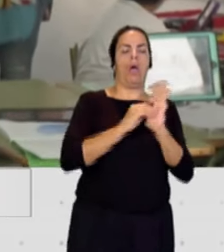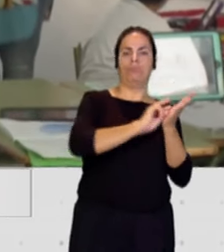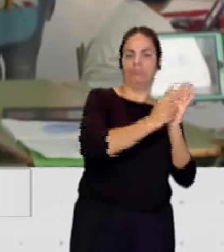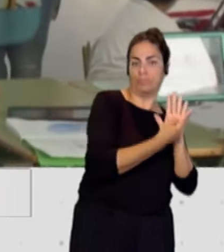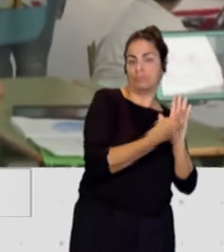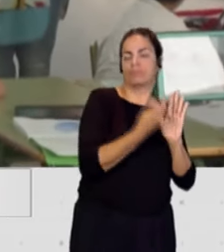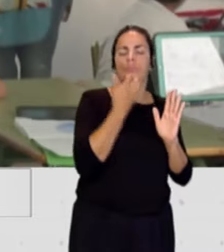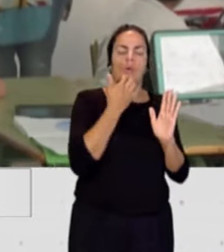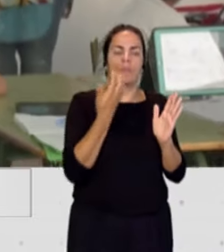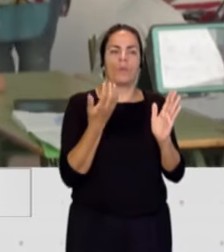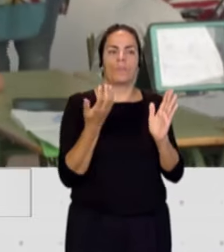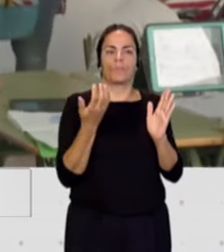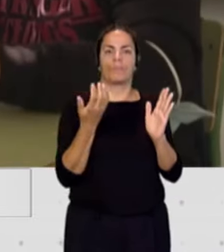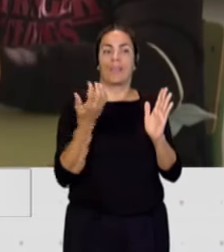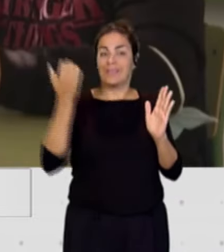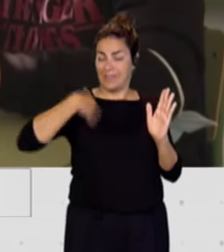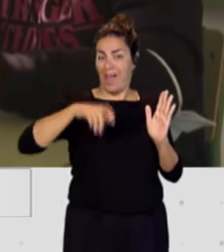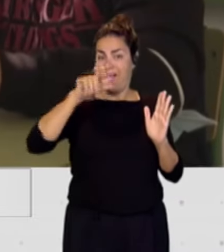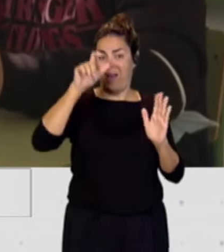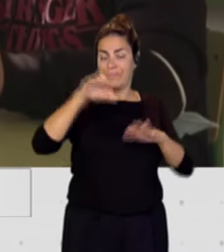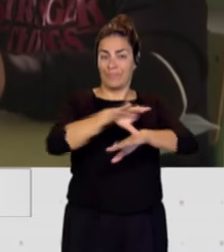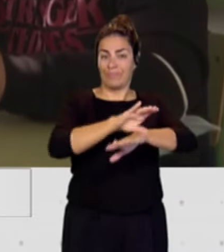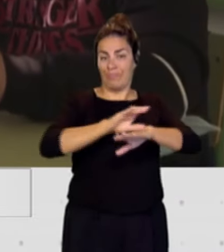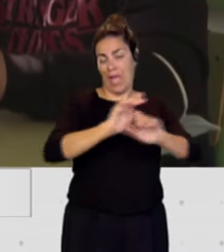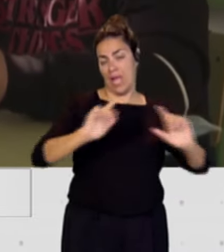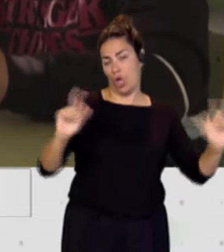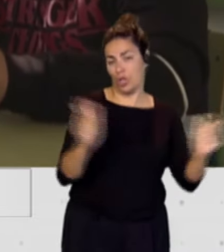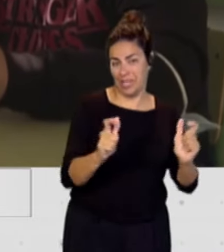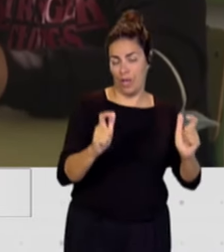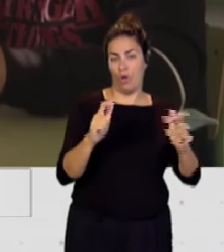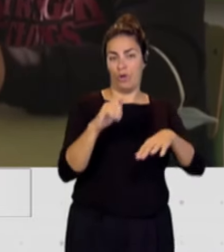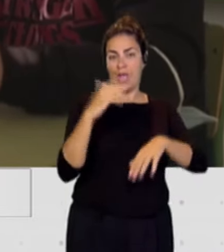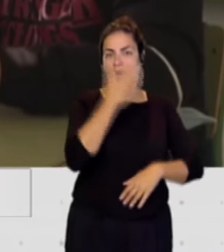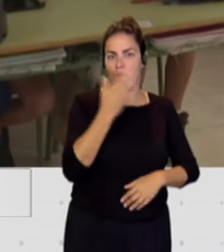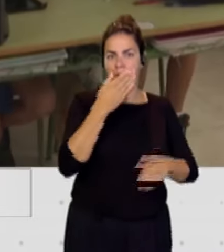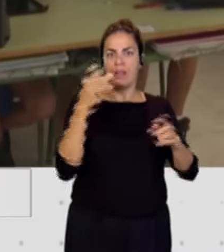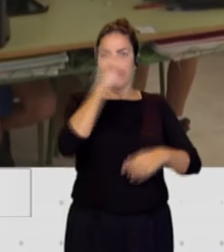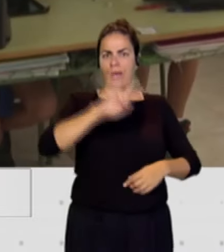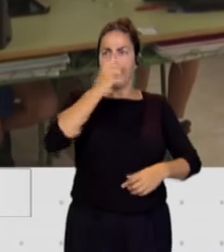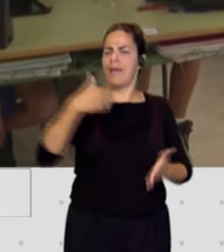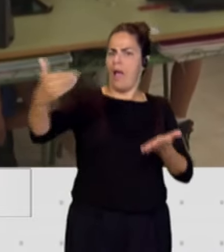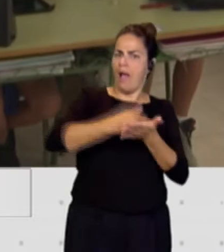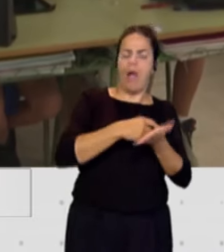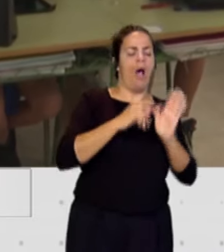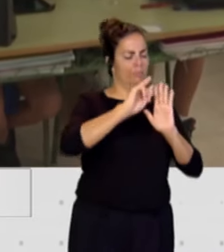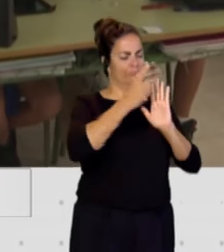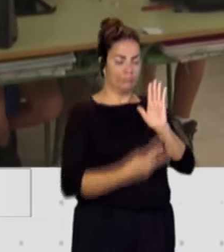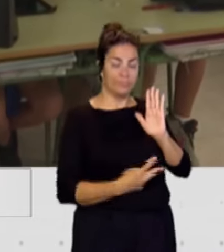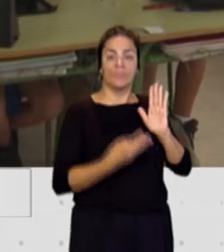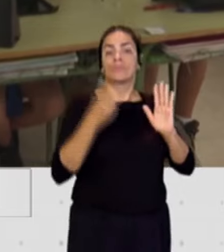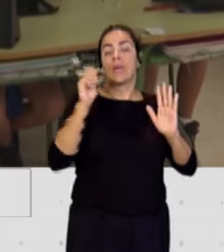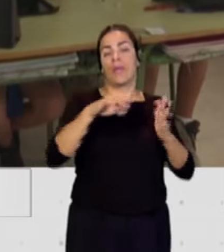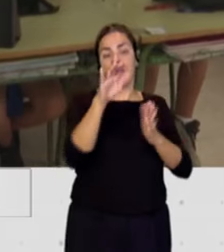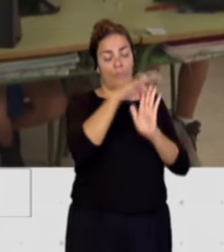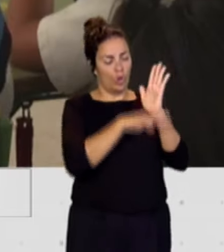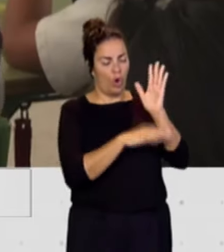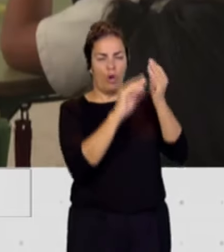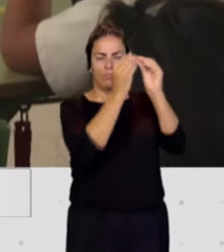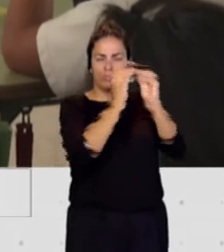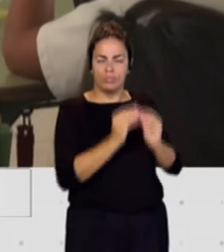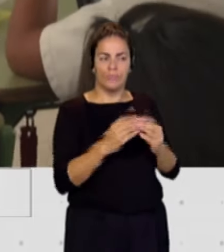de por parte por ejemplo del Consejo escolar de Canarias donde también este protocolo ha sido adaptado con la consejería de sanidad con la